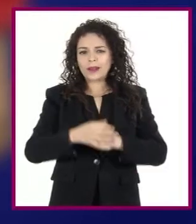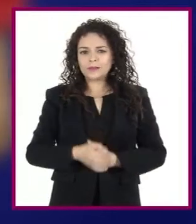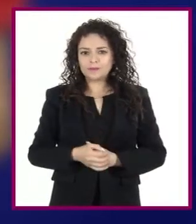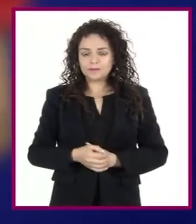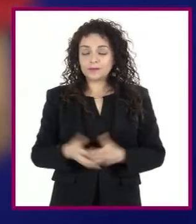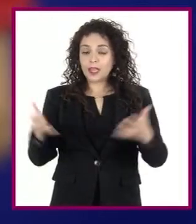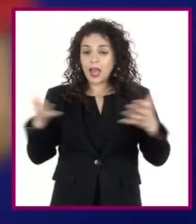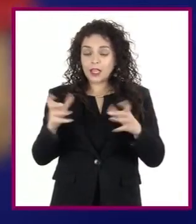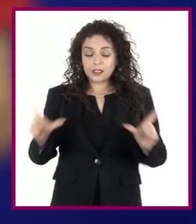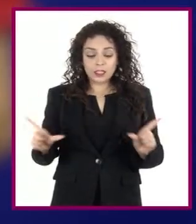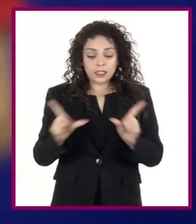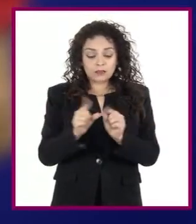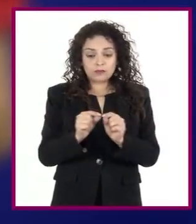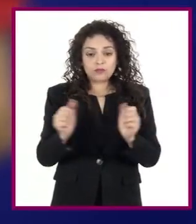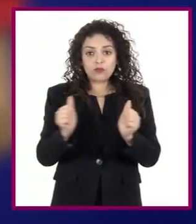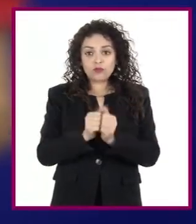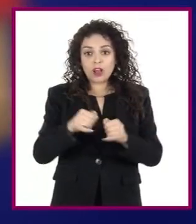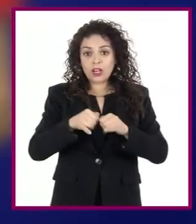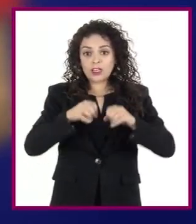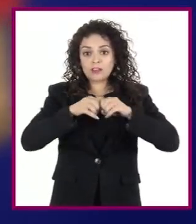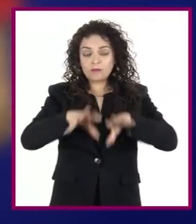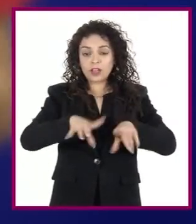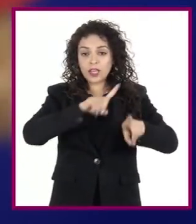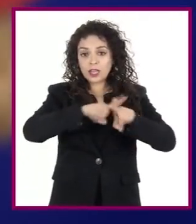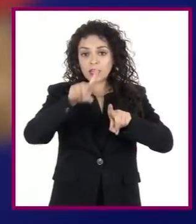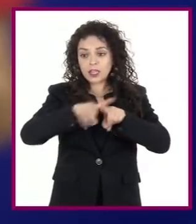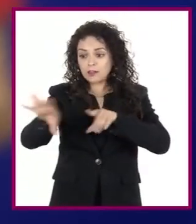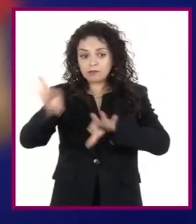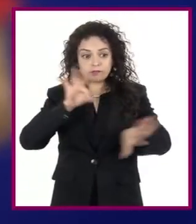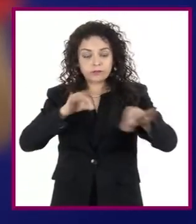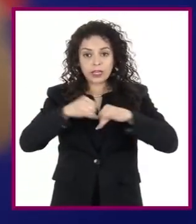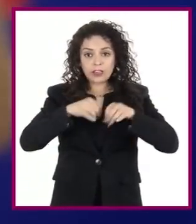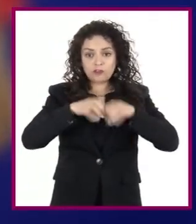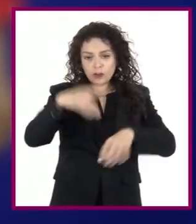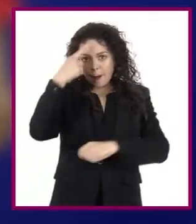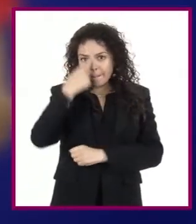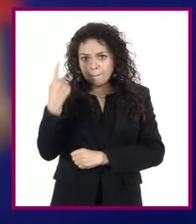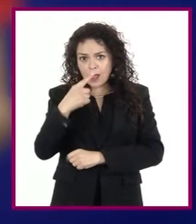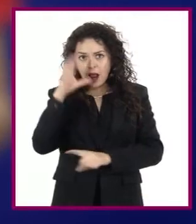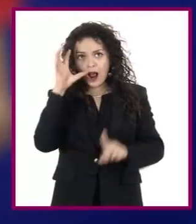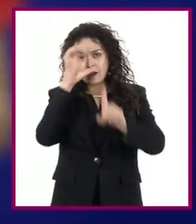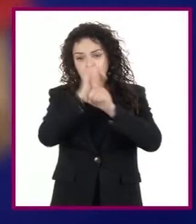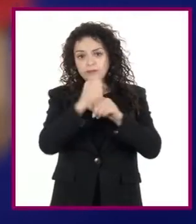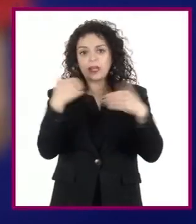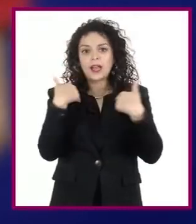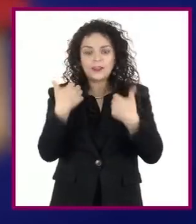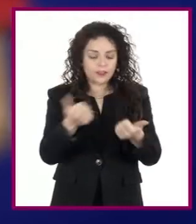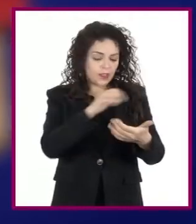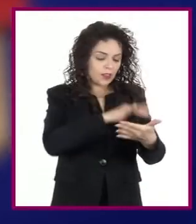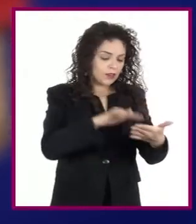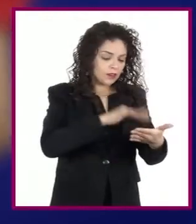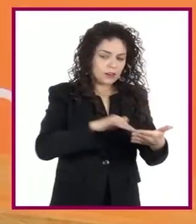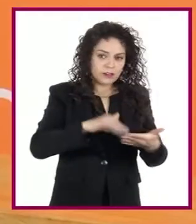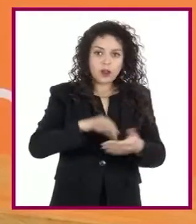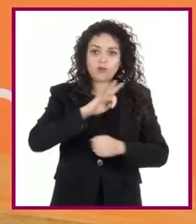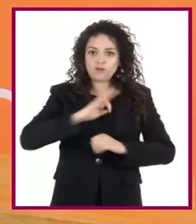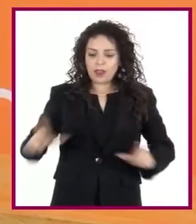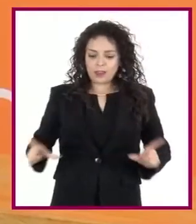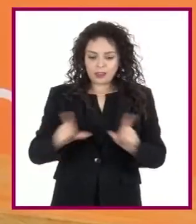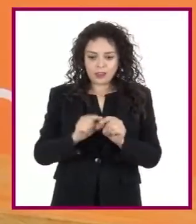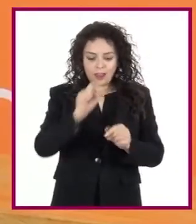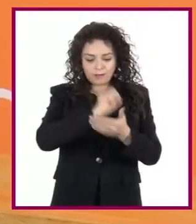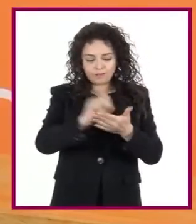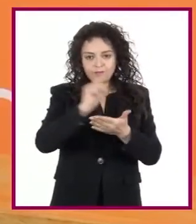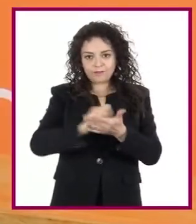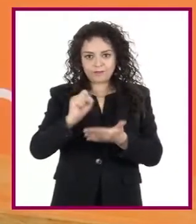elabora resúmenes que integren la información de varias fuentes con el propósito de interpretar textos para componer resúmenes.